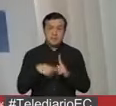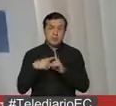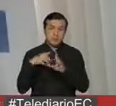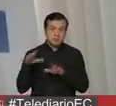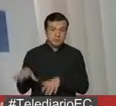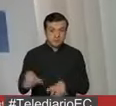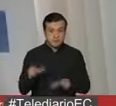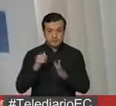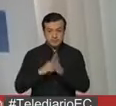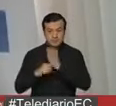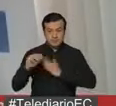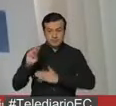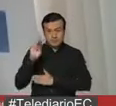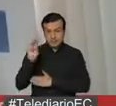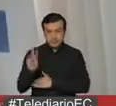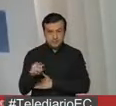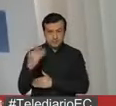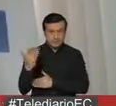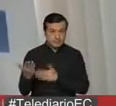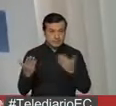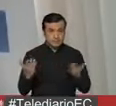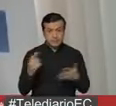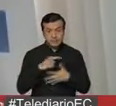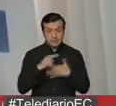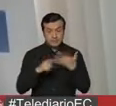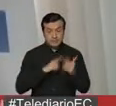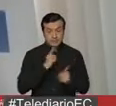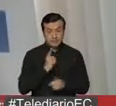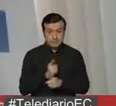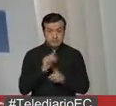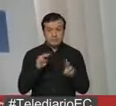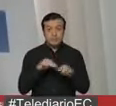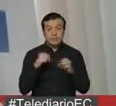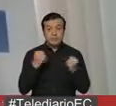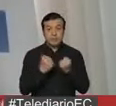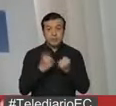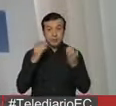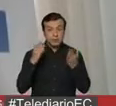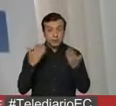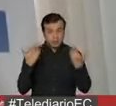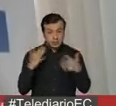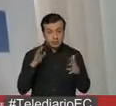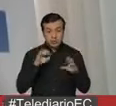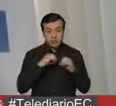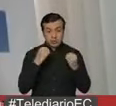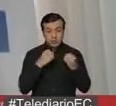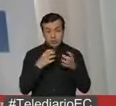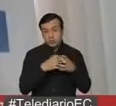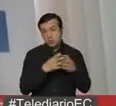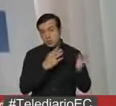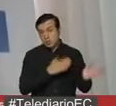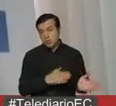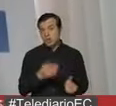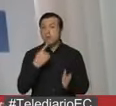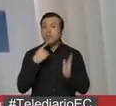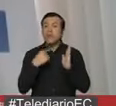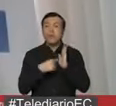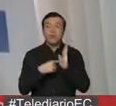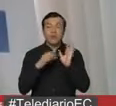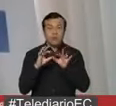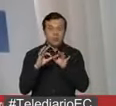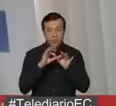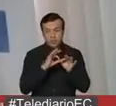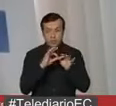con el Ministerio de Salud, y de ser necesario también con el MIES y otros organismos, por ejemplo, organismos de